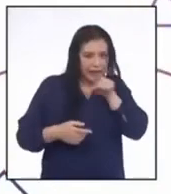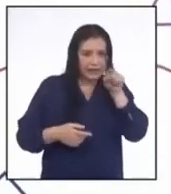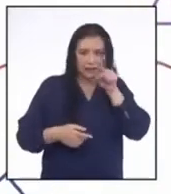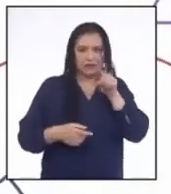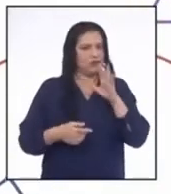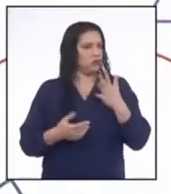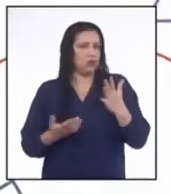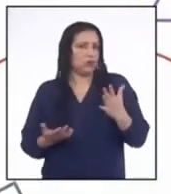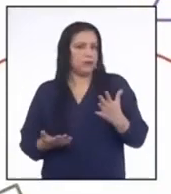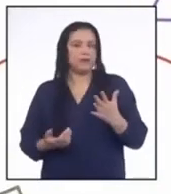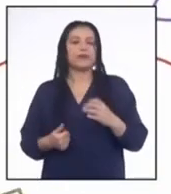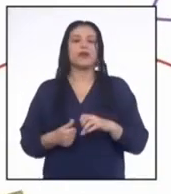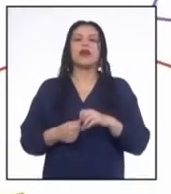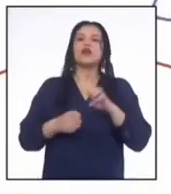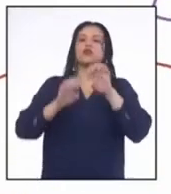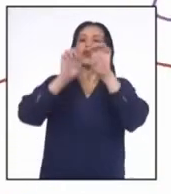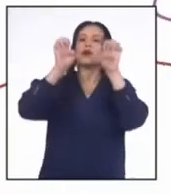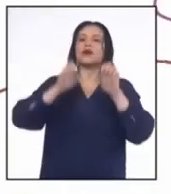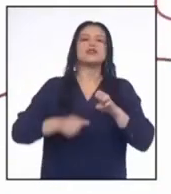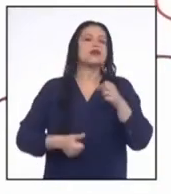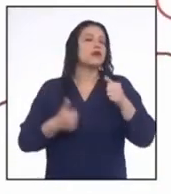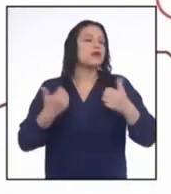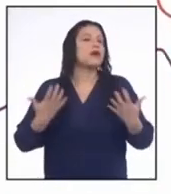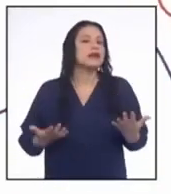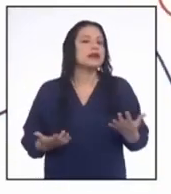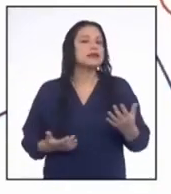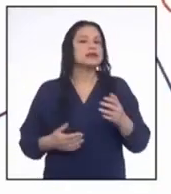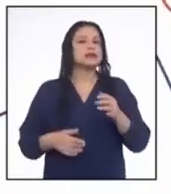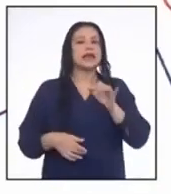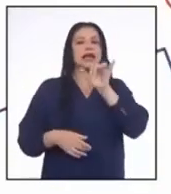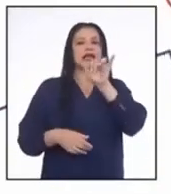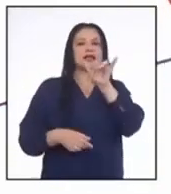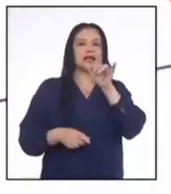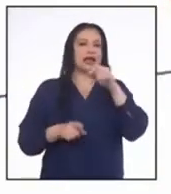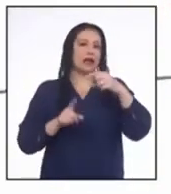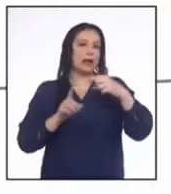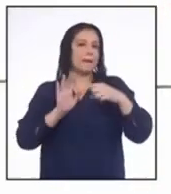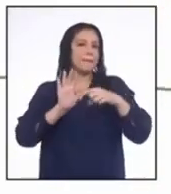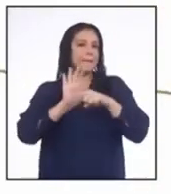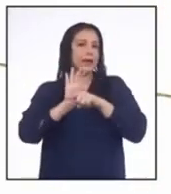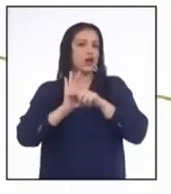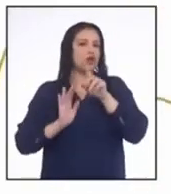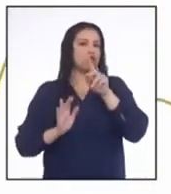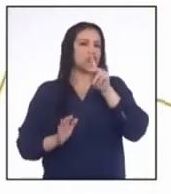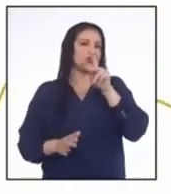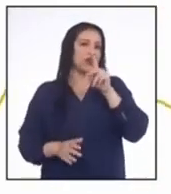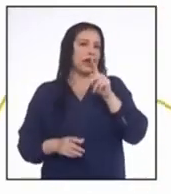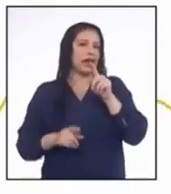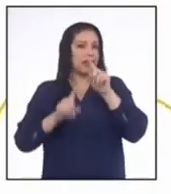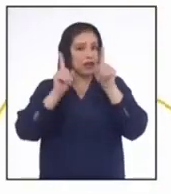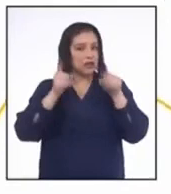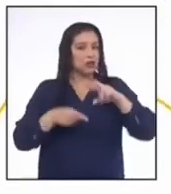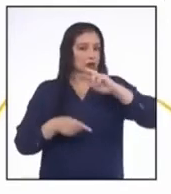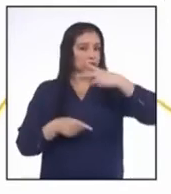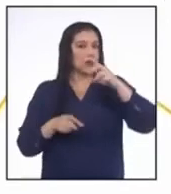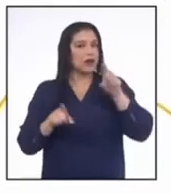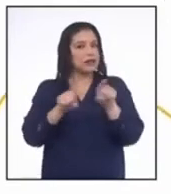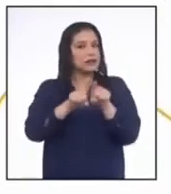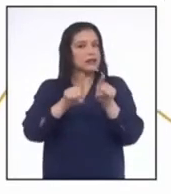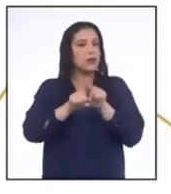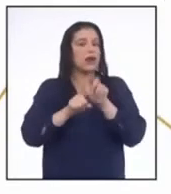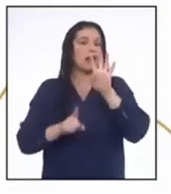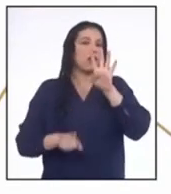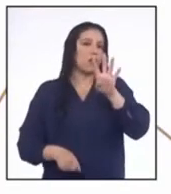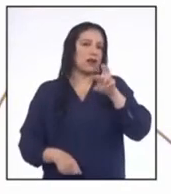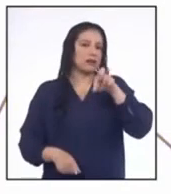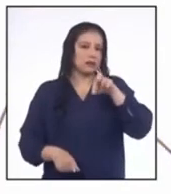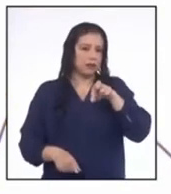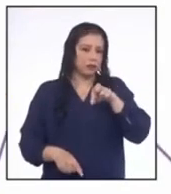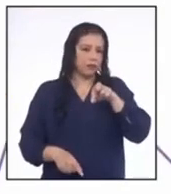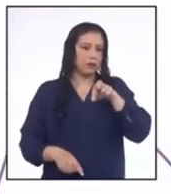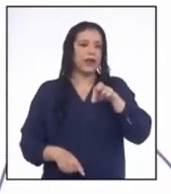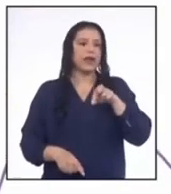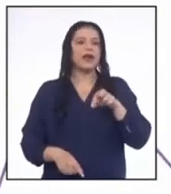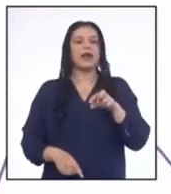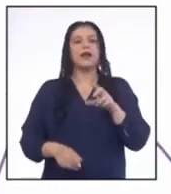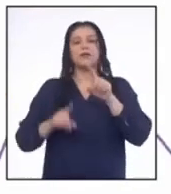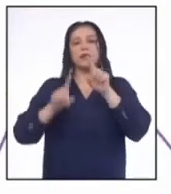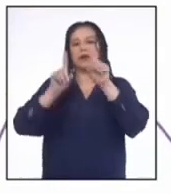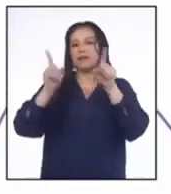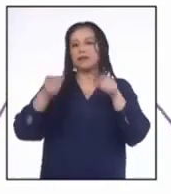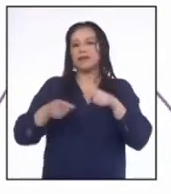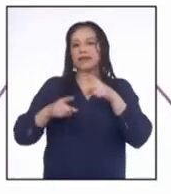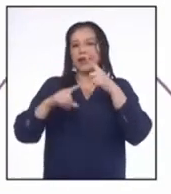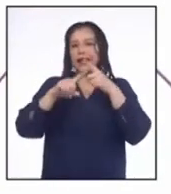Su ecuación es y menos k todo al cuadrado es igual a 4p multiplicado